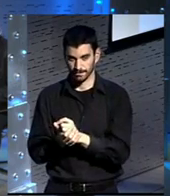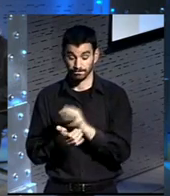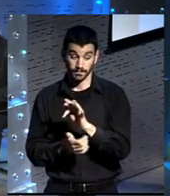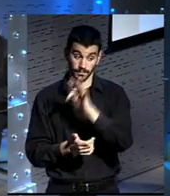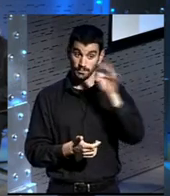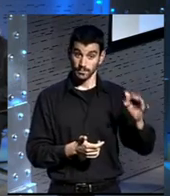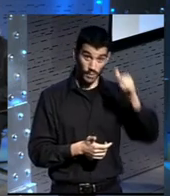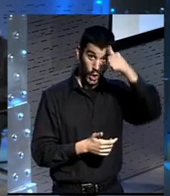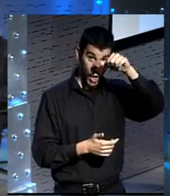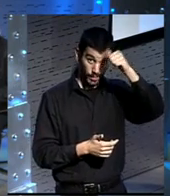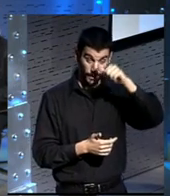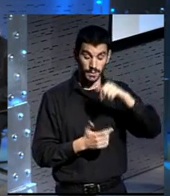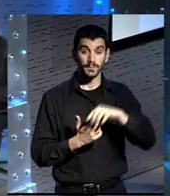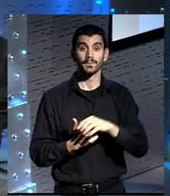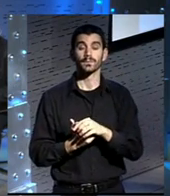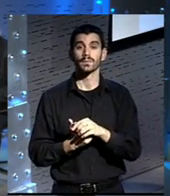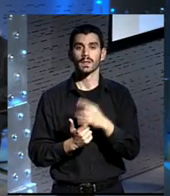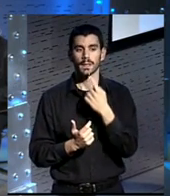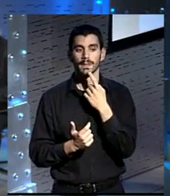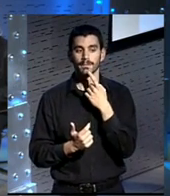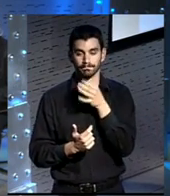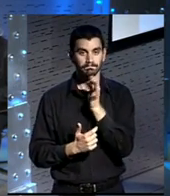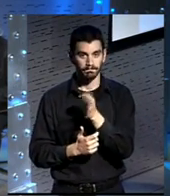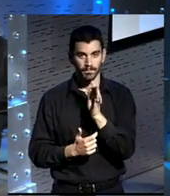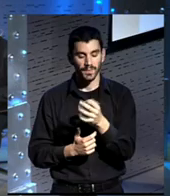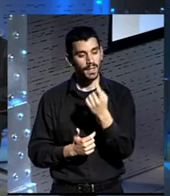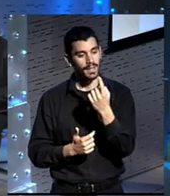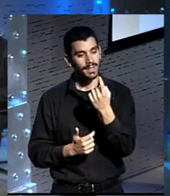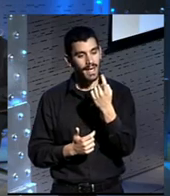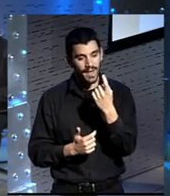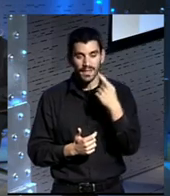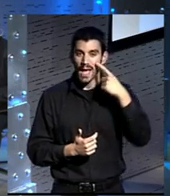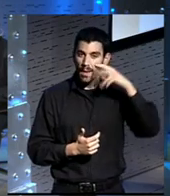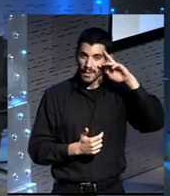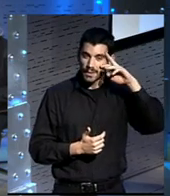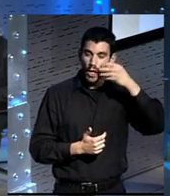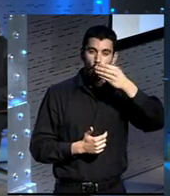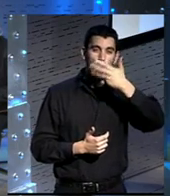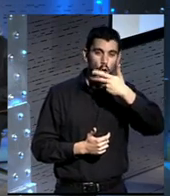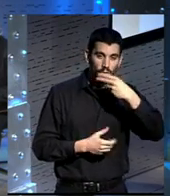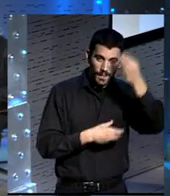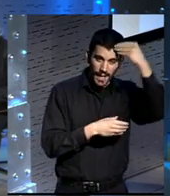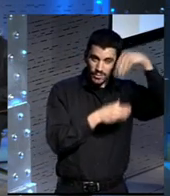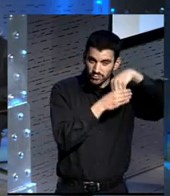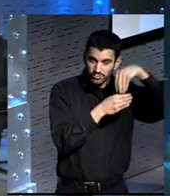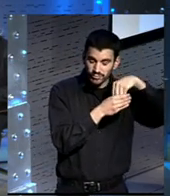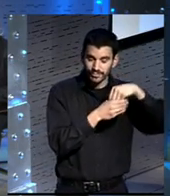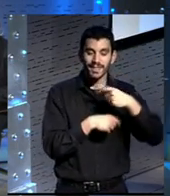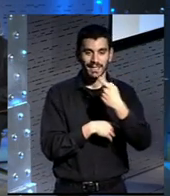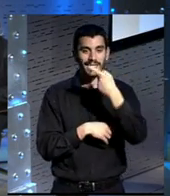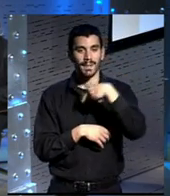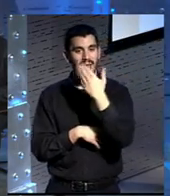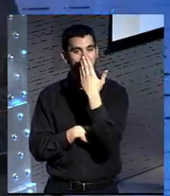efectivamente se necesitan actitudes, además de conocimientos, ¿no? Se han necesitado